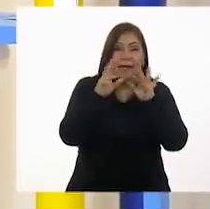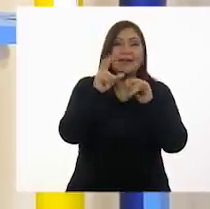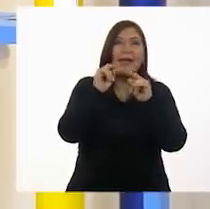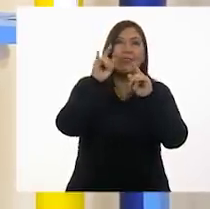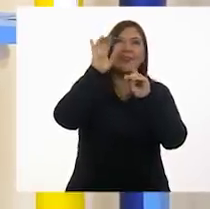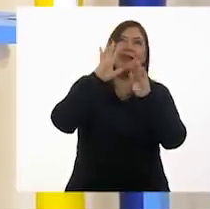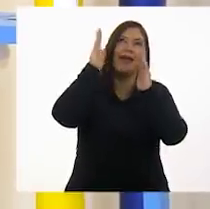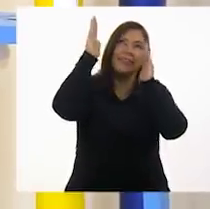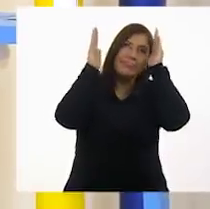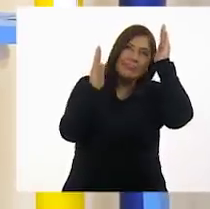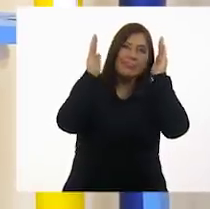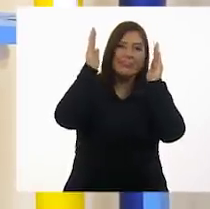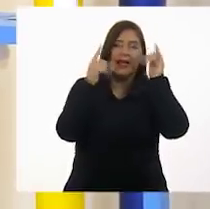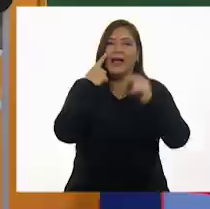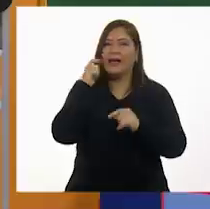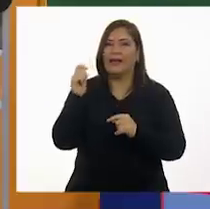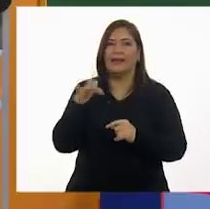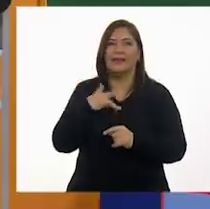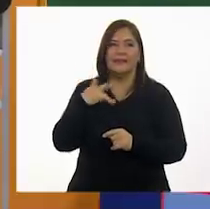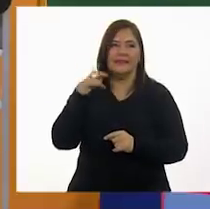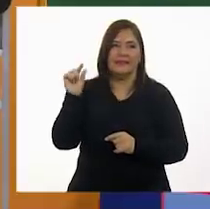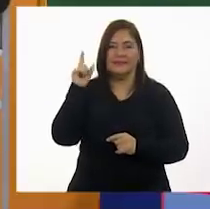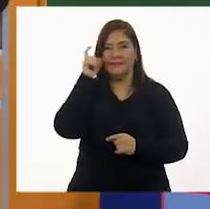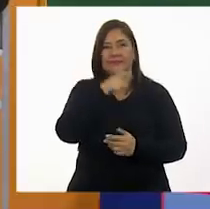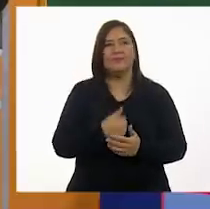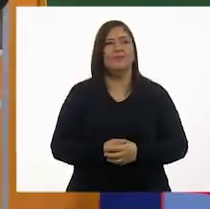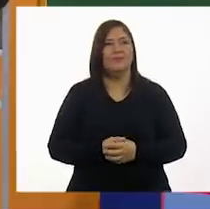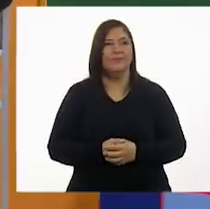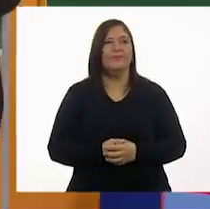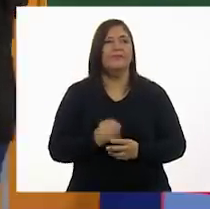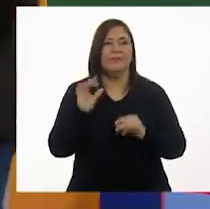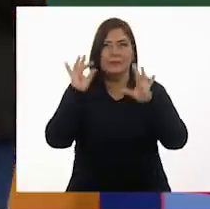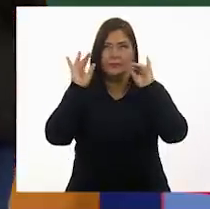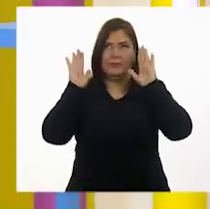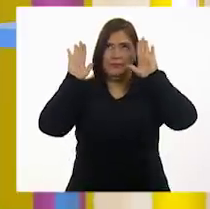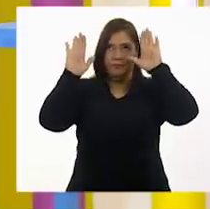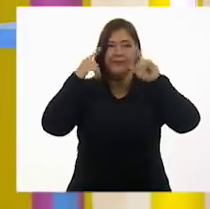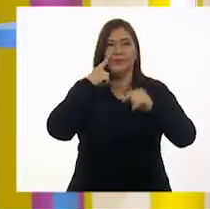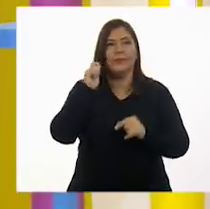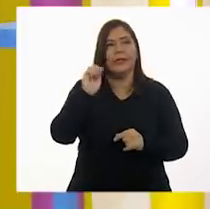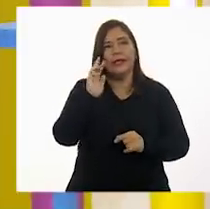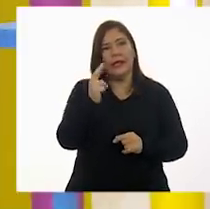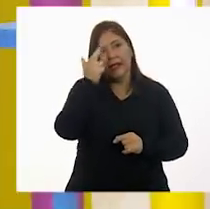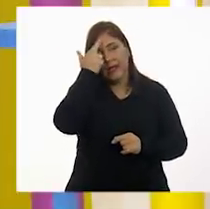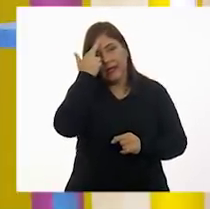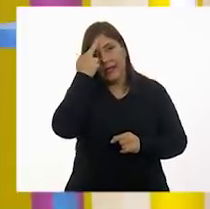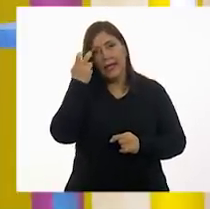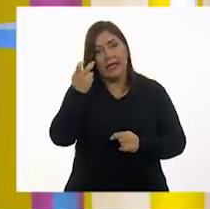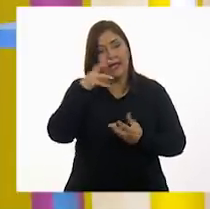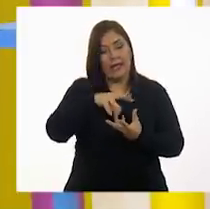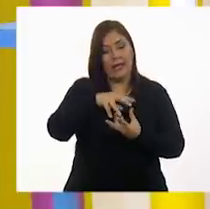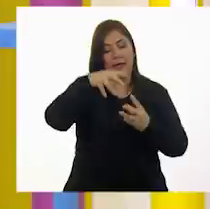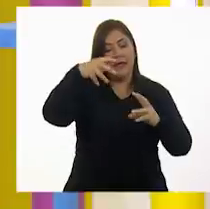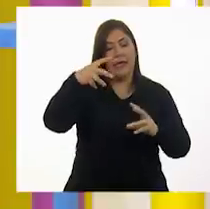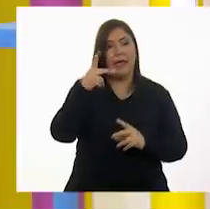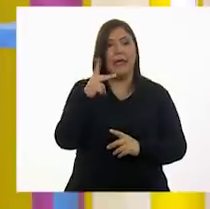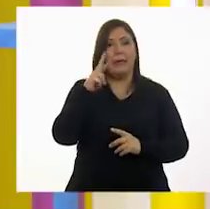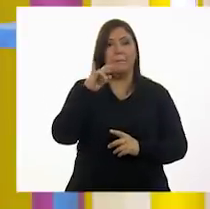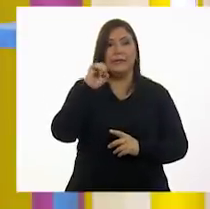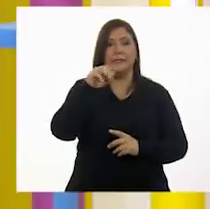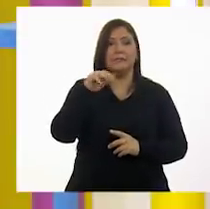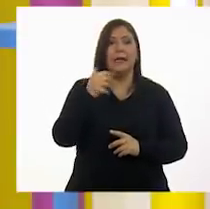me soplen tan fuerte. Ahí está. Muy bien, vamos a pegarle. Entonces vamos a recordar que este prisma tiene